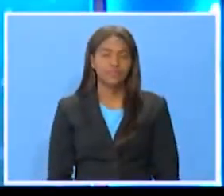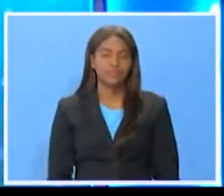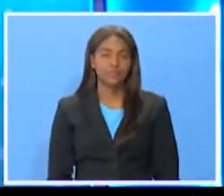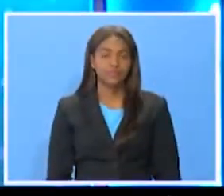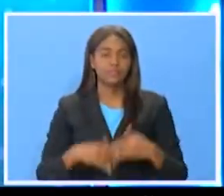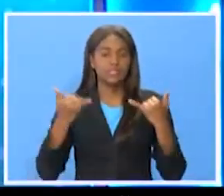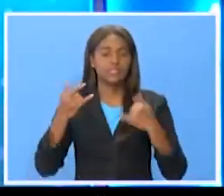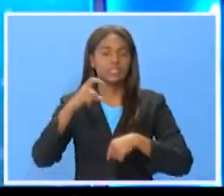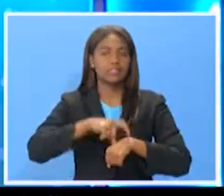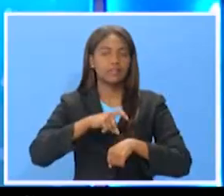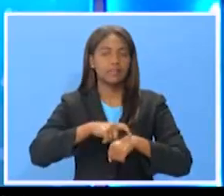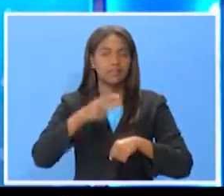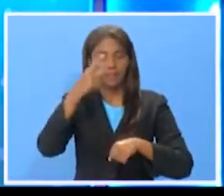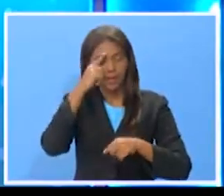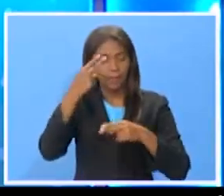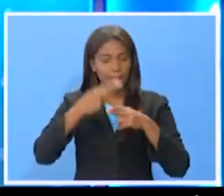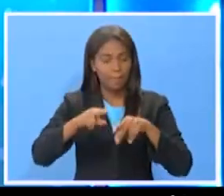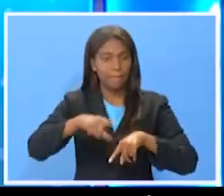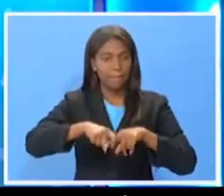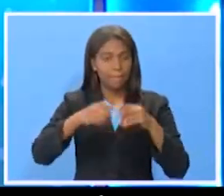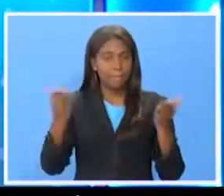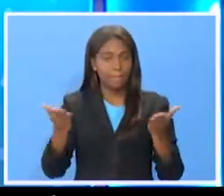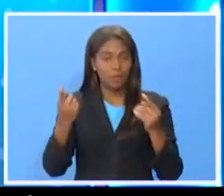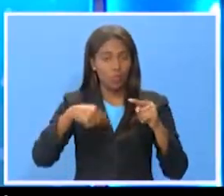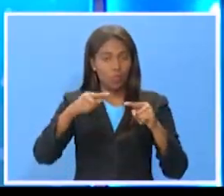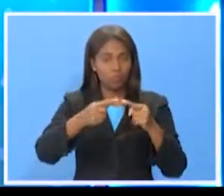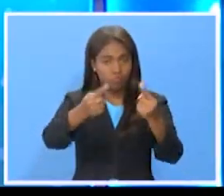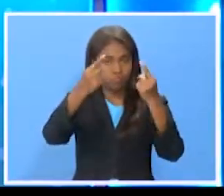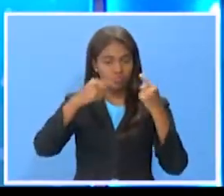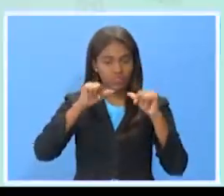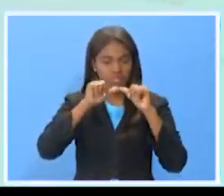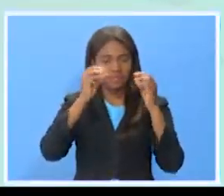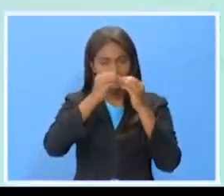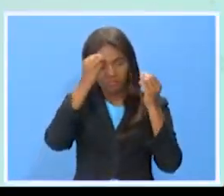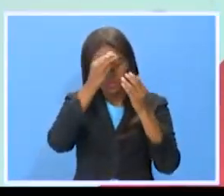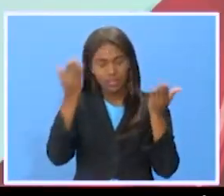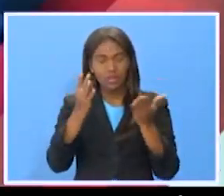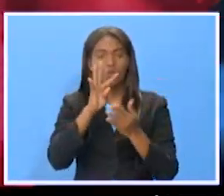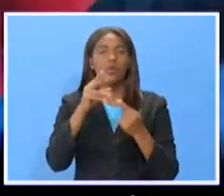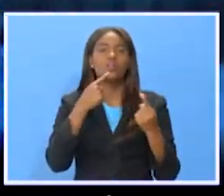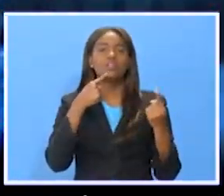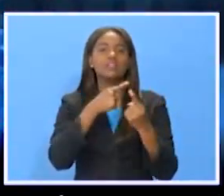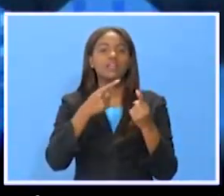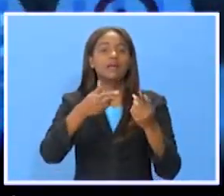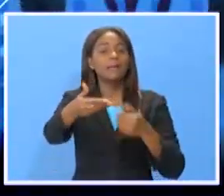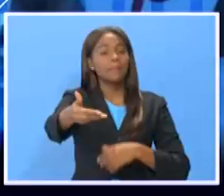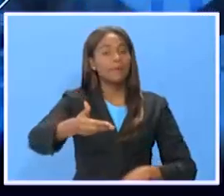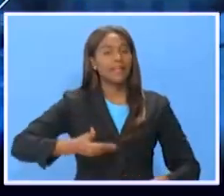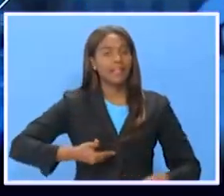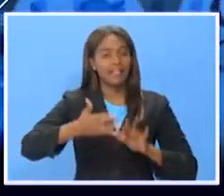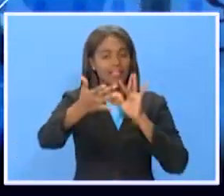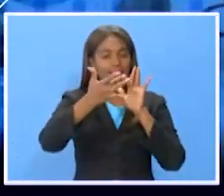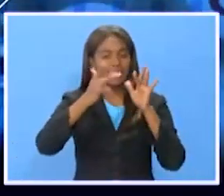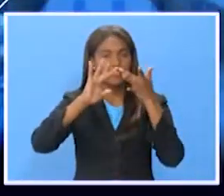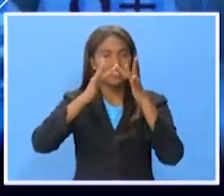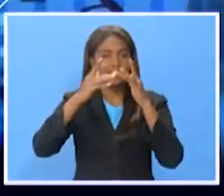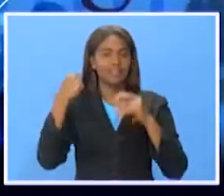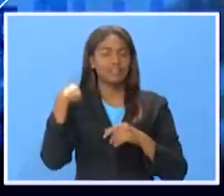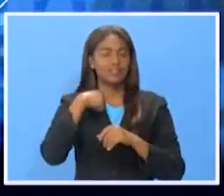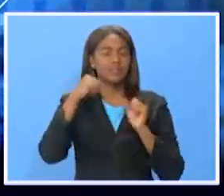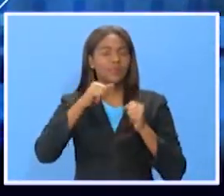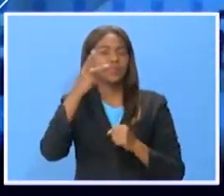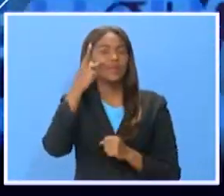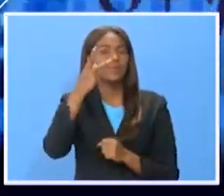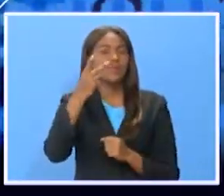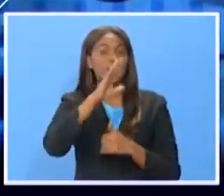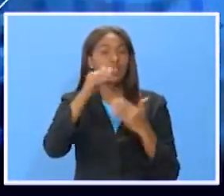Es momento de irnos a nuestra primera pausa. Inmediato regresamos con más aquí en 4RD Noticias. Les invitamos a acceder a nuestras redes sociales